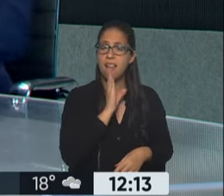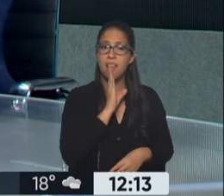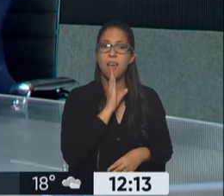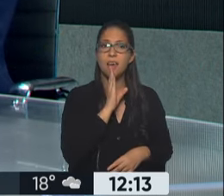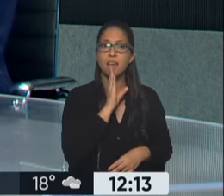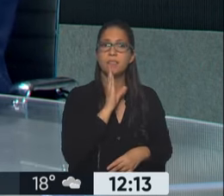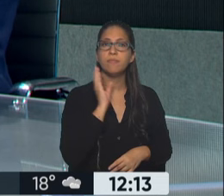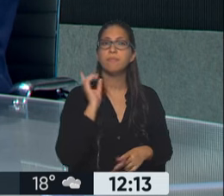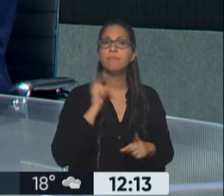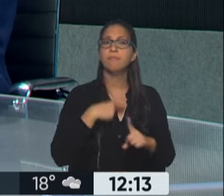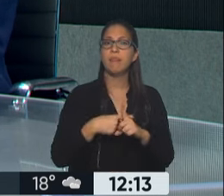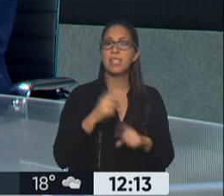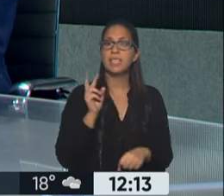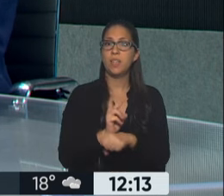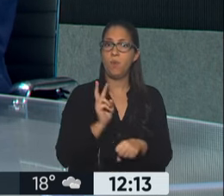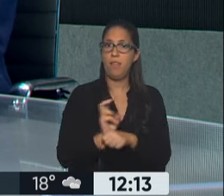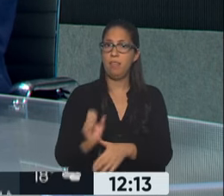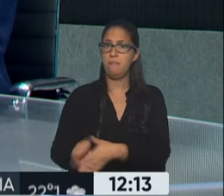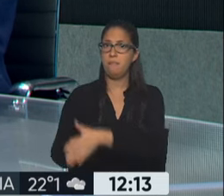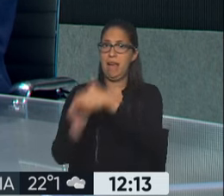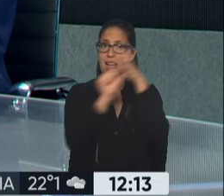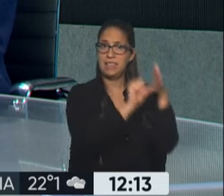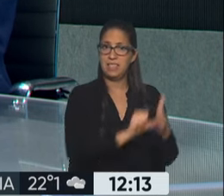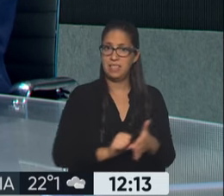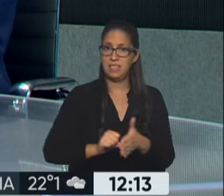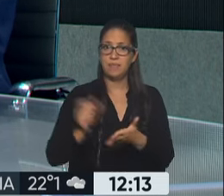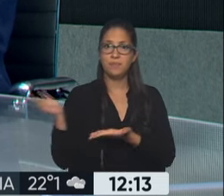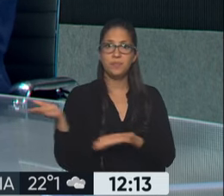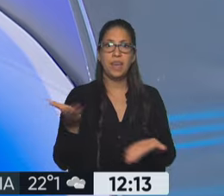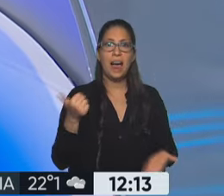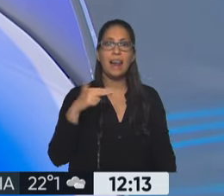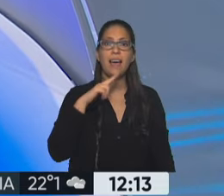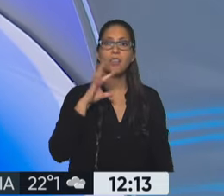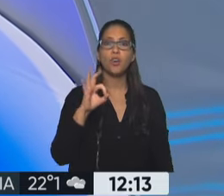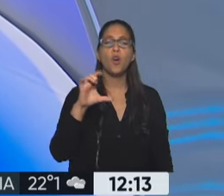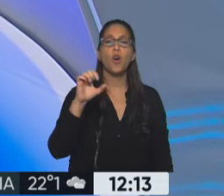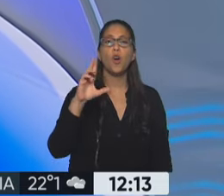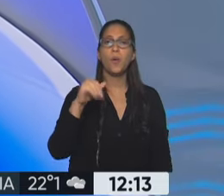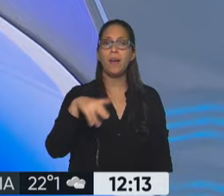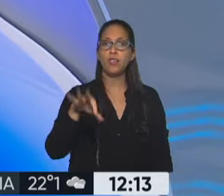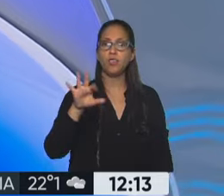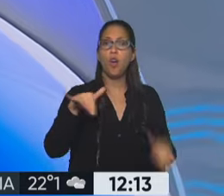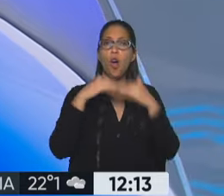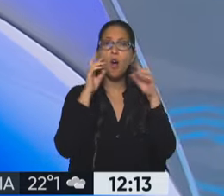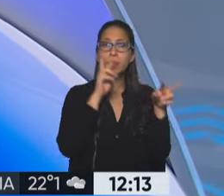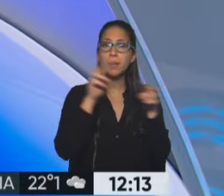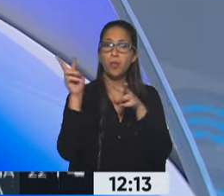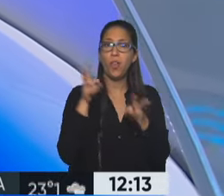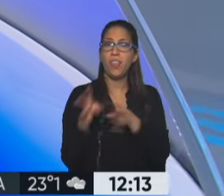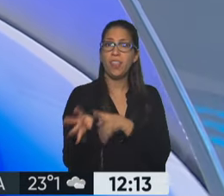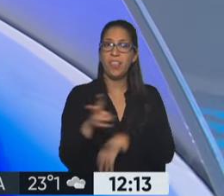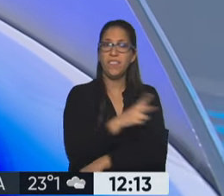vinculadas con la seguridad de cada uno de los países bueno por eso nos acompaña Alejandro corbacho del observatorio de defensa y seguridad de los